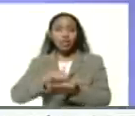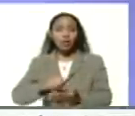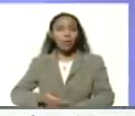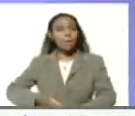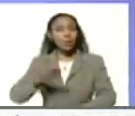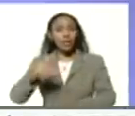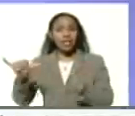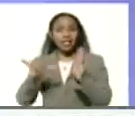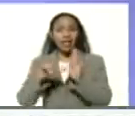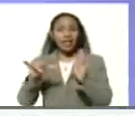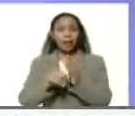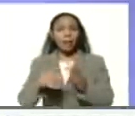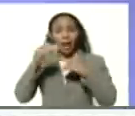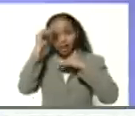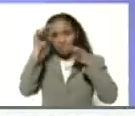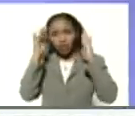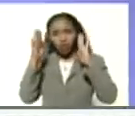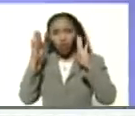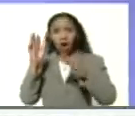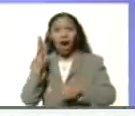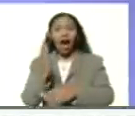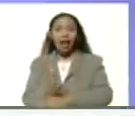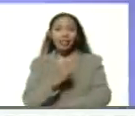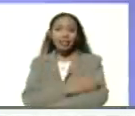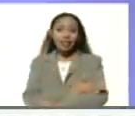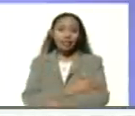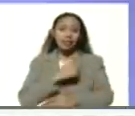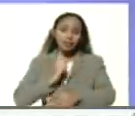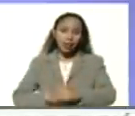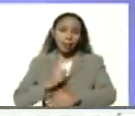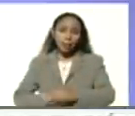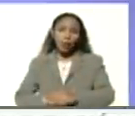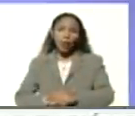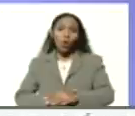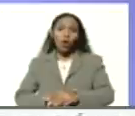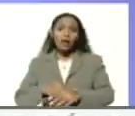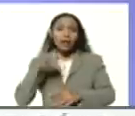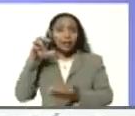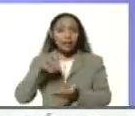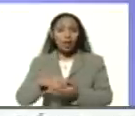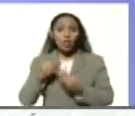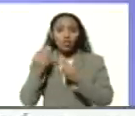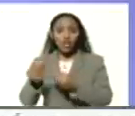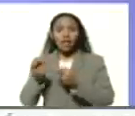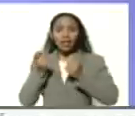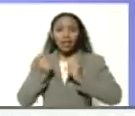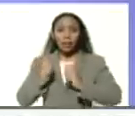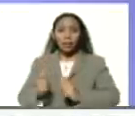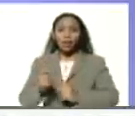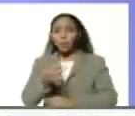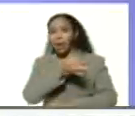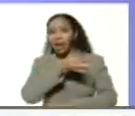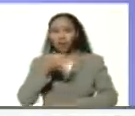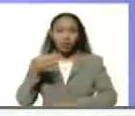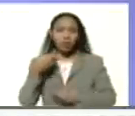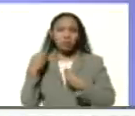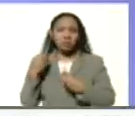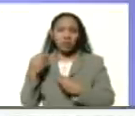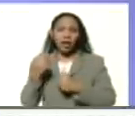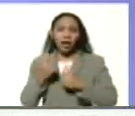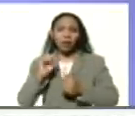más cercano para la atención a tiempo, y el Estado garantiza el tratamiento efectivo para